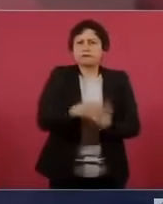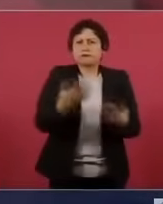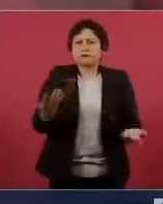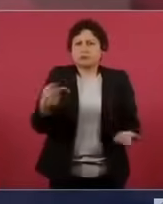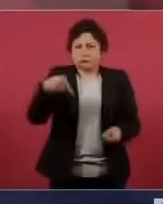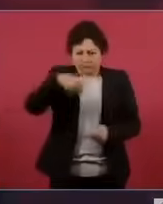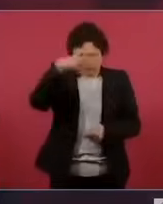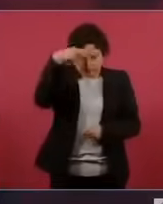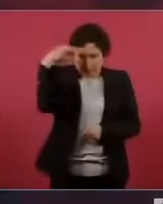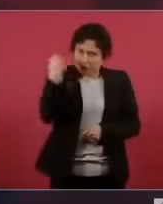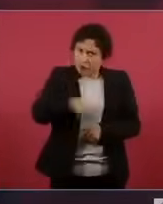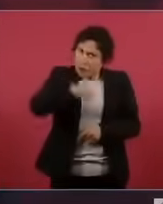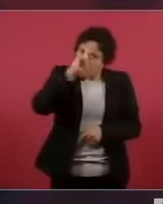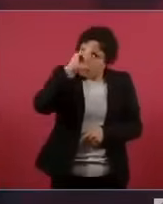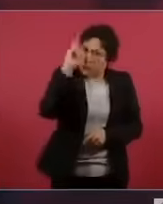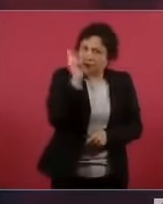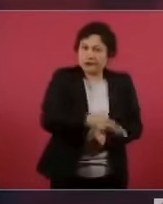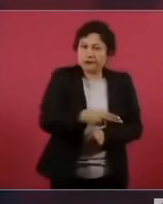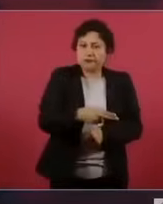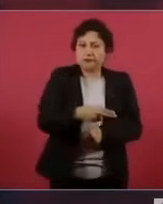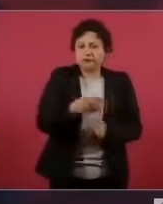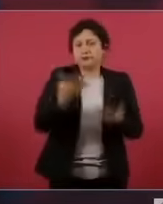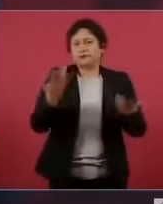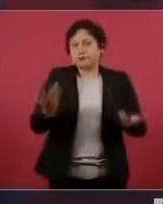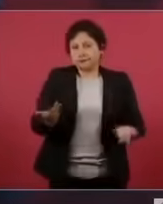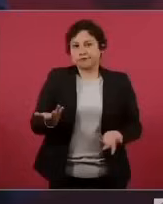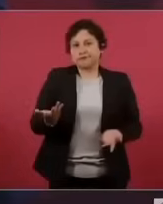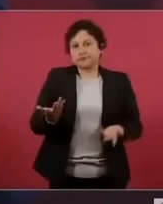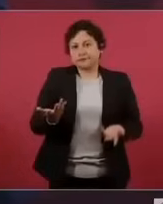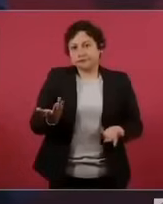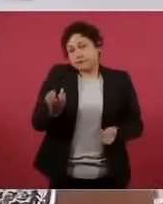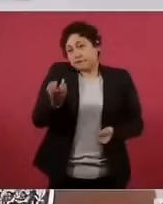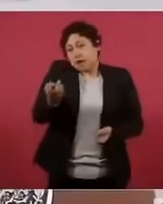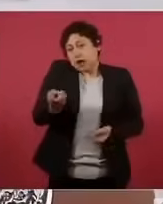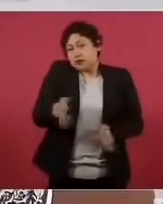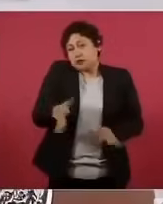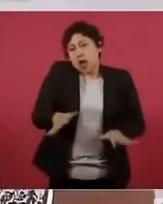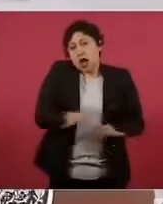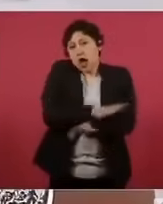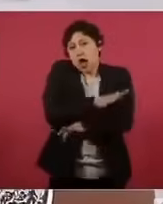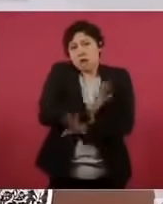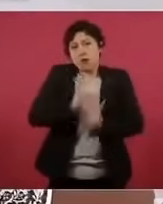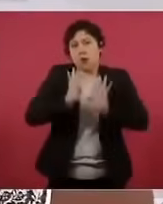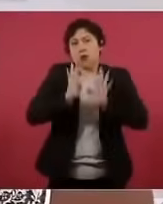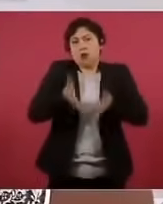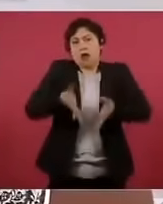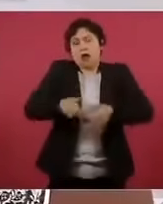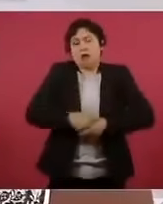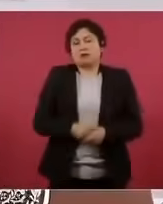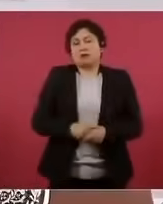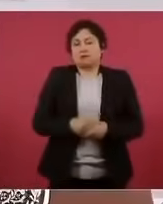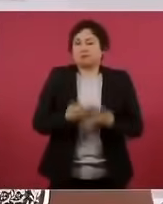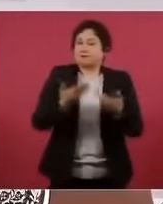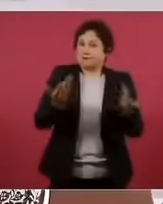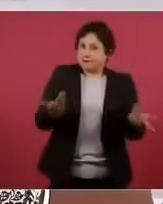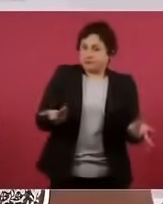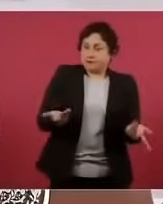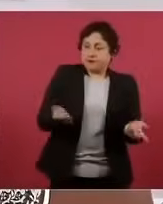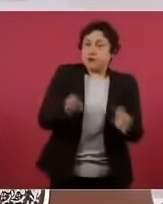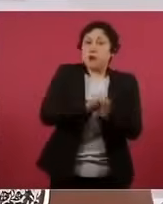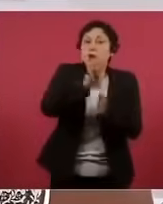país. Entonces, eso fue lo que sucedió. Si hay una modificación legal,